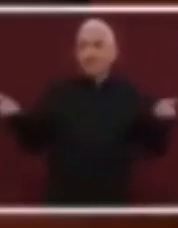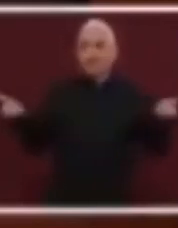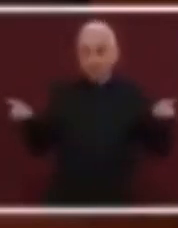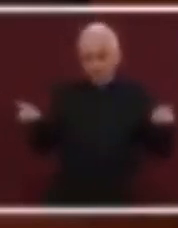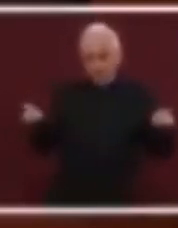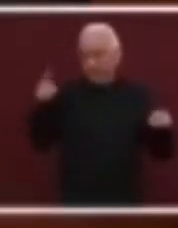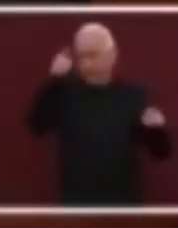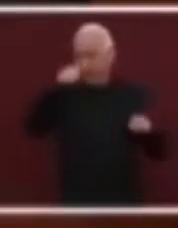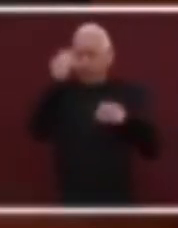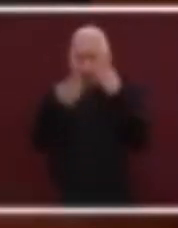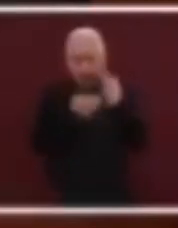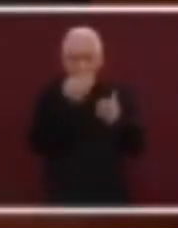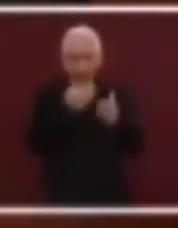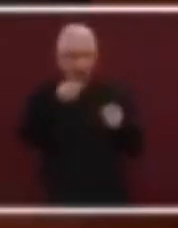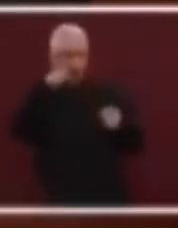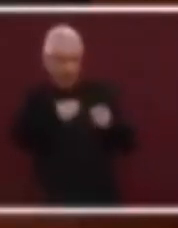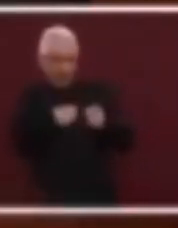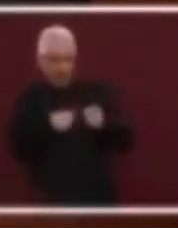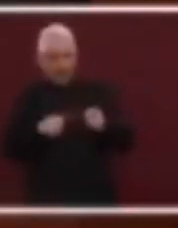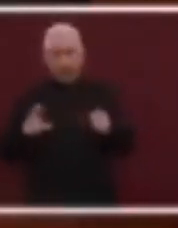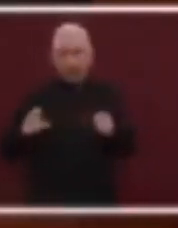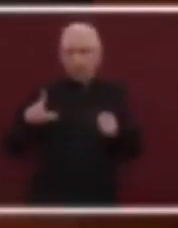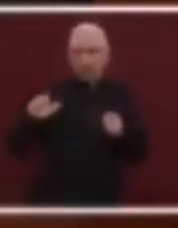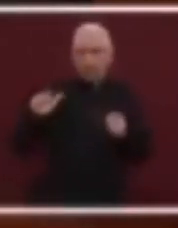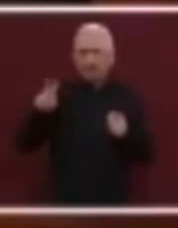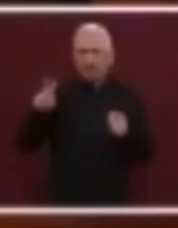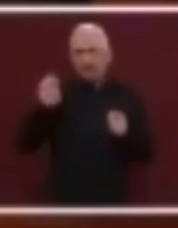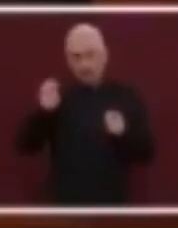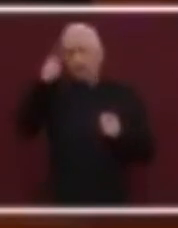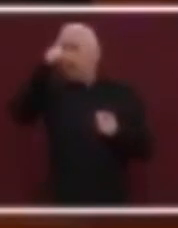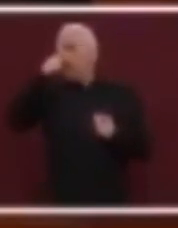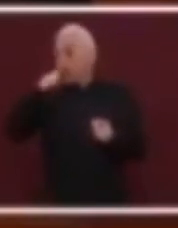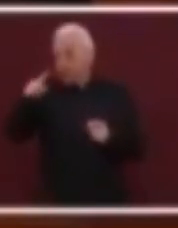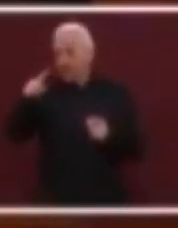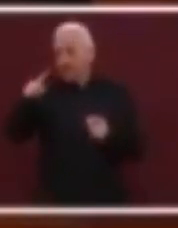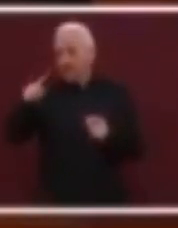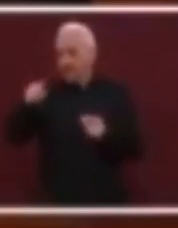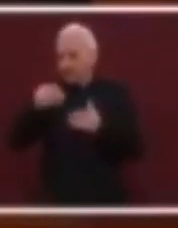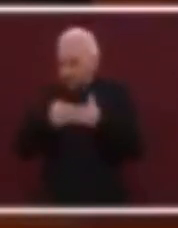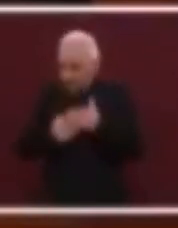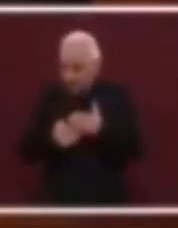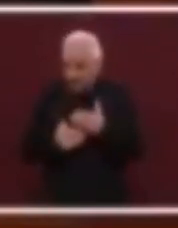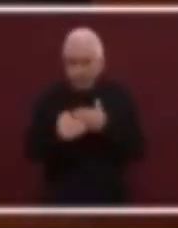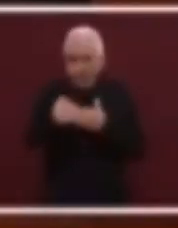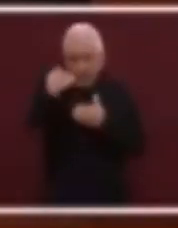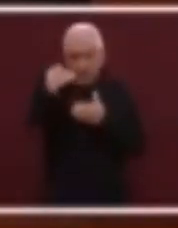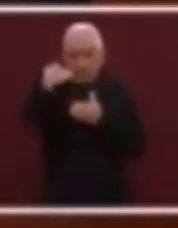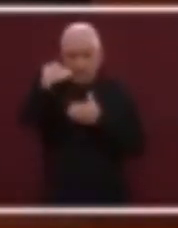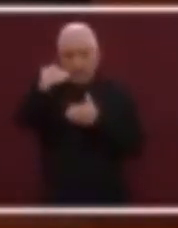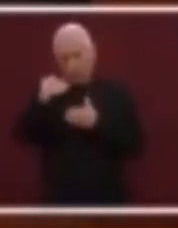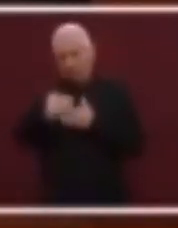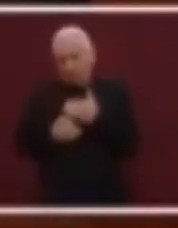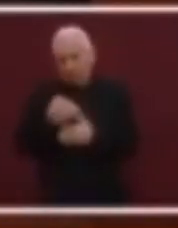necesaria, es la clave para transitar estos procesos. Por ejemplo, las cuotas escolares, si bien la ley general las